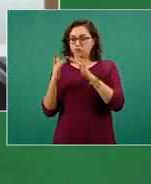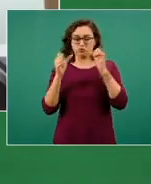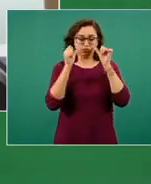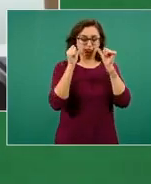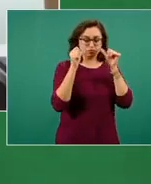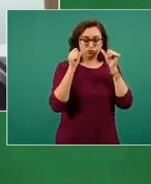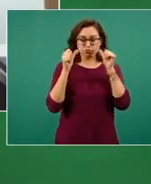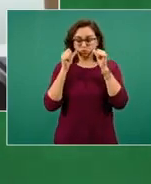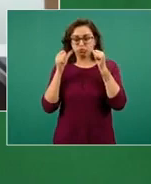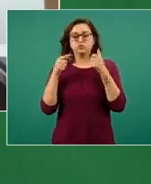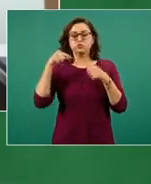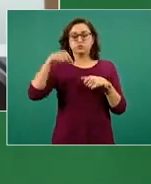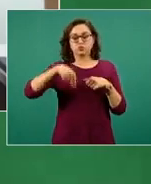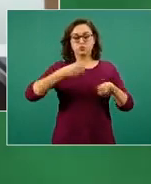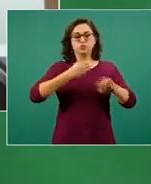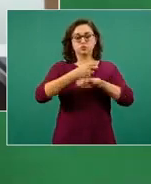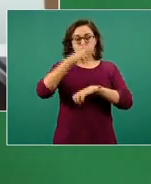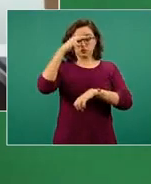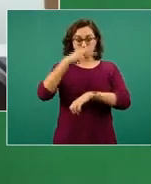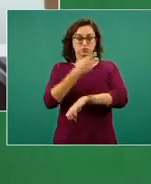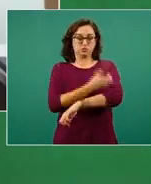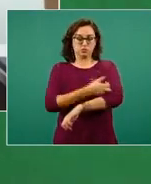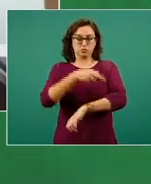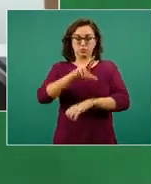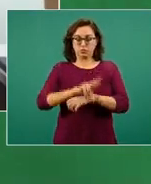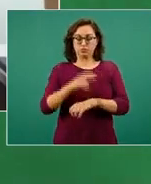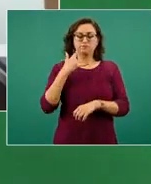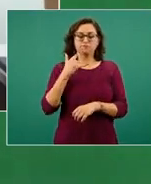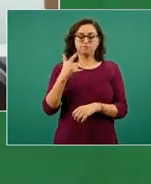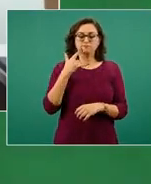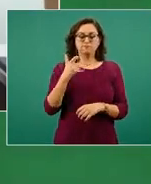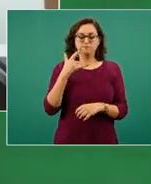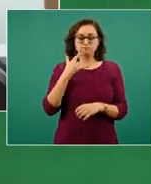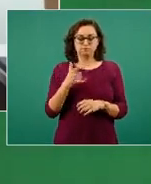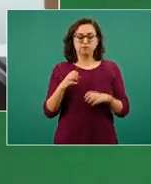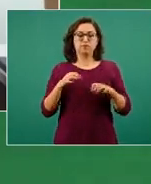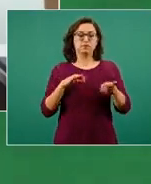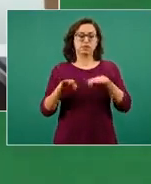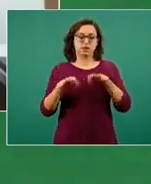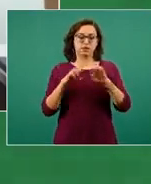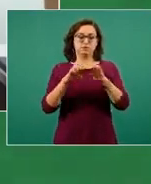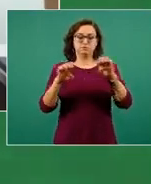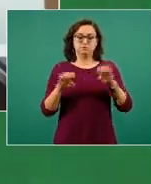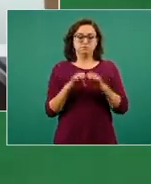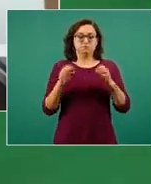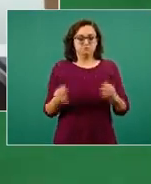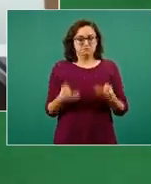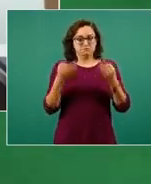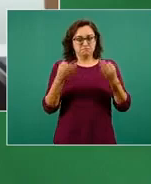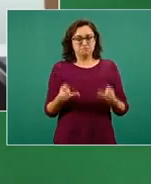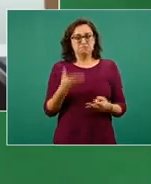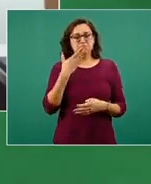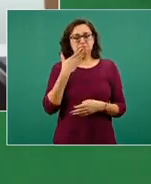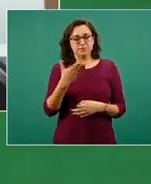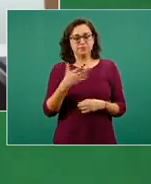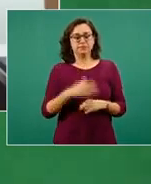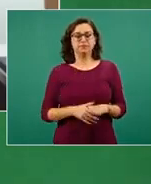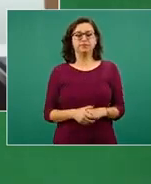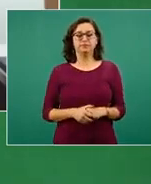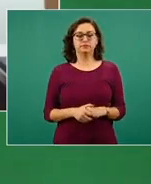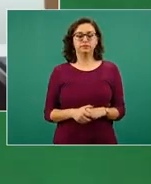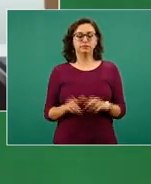Estado se pudiera llevar una coordinación y un trabajo en equipo, para mí, muy ejemplar. En